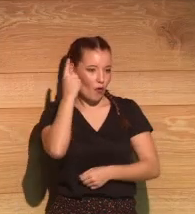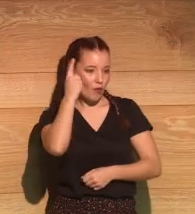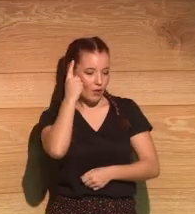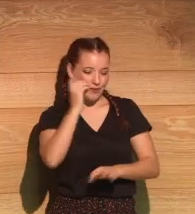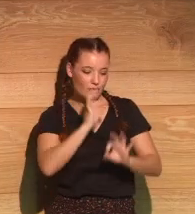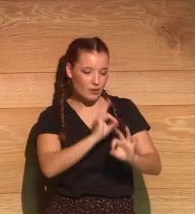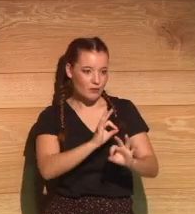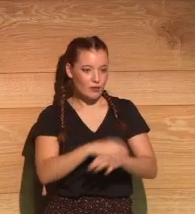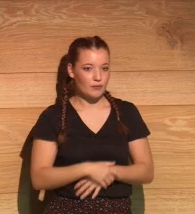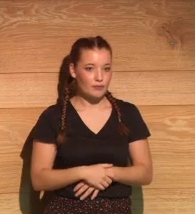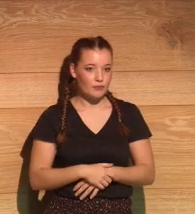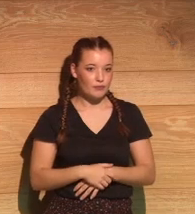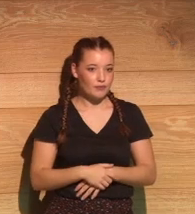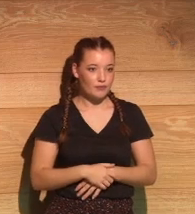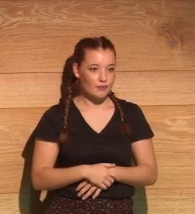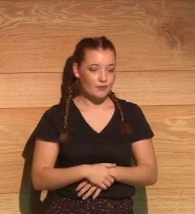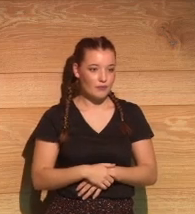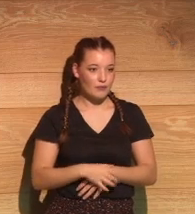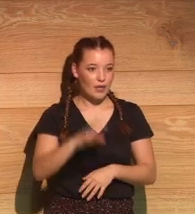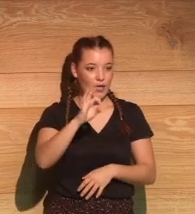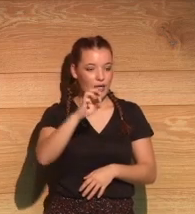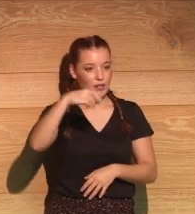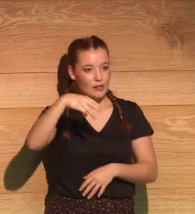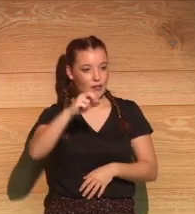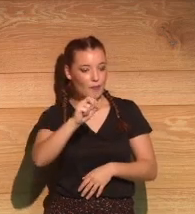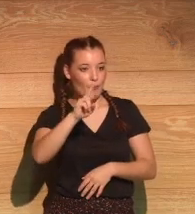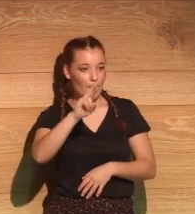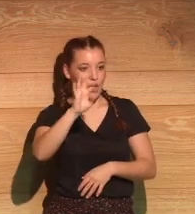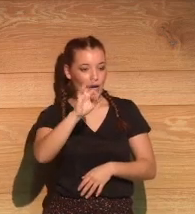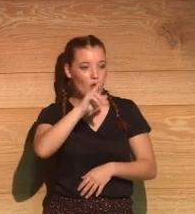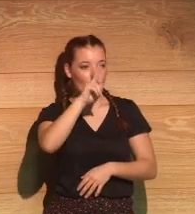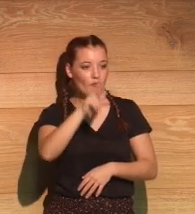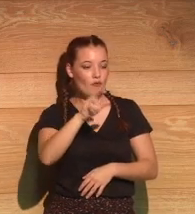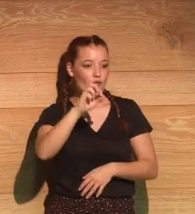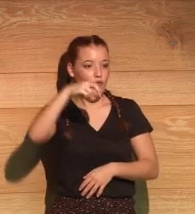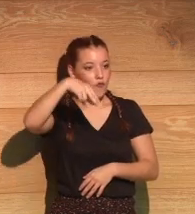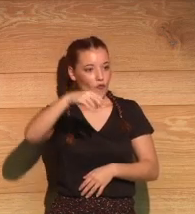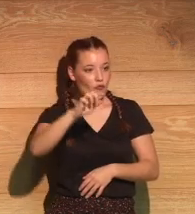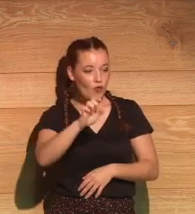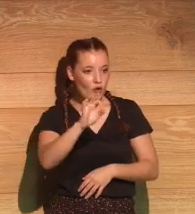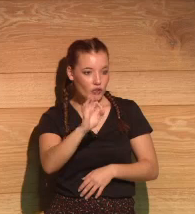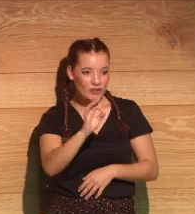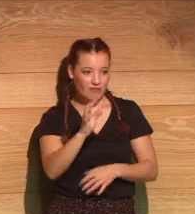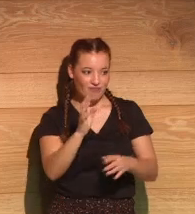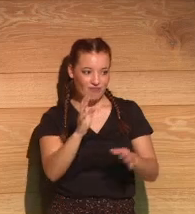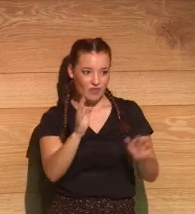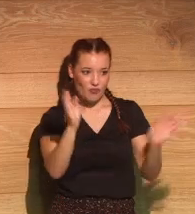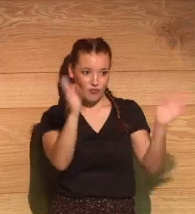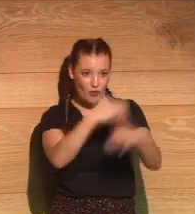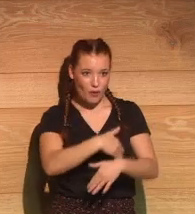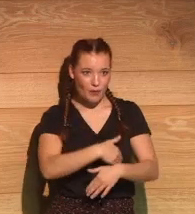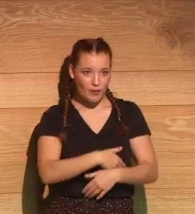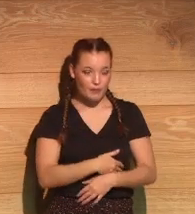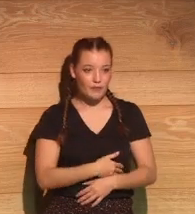hicieron, que nadie tenía smartphone. El número de smartphones en finales de 2010, comienzos de 2011 en España era del 40%.